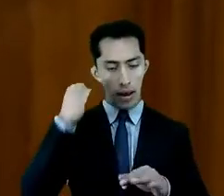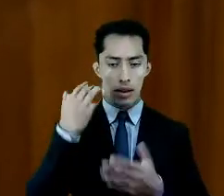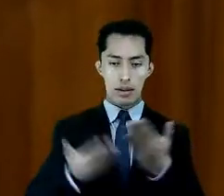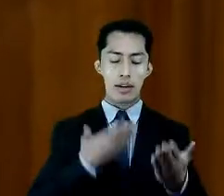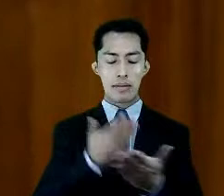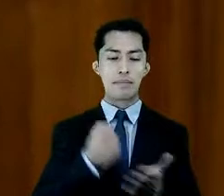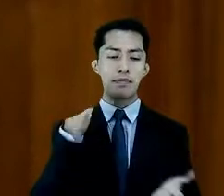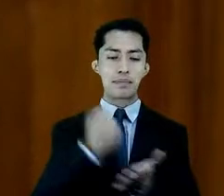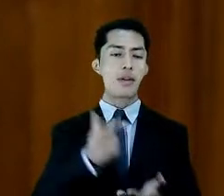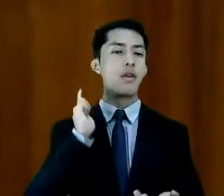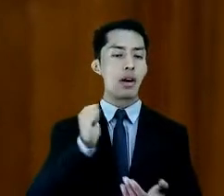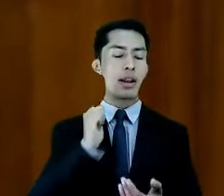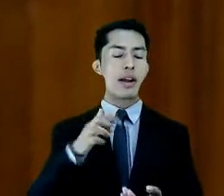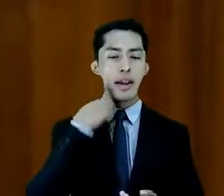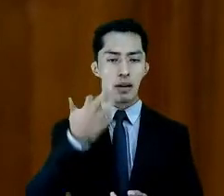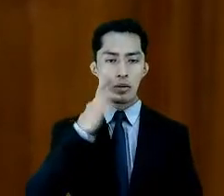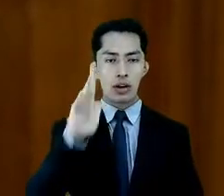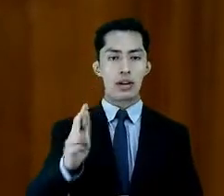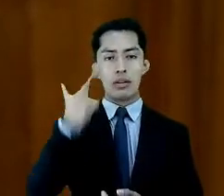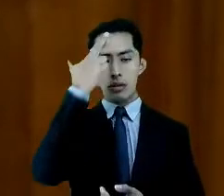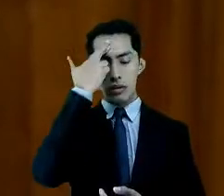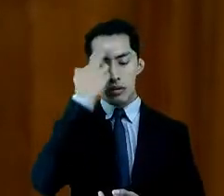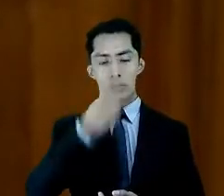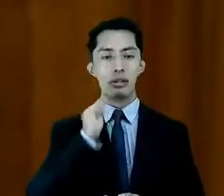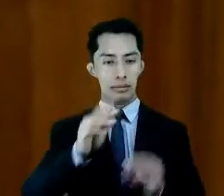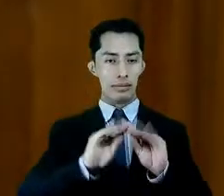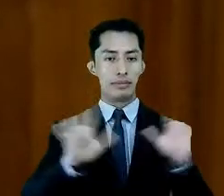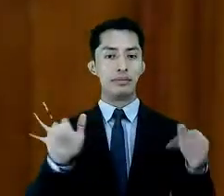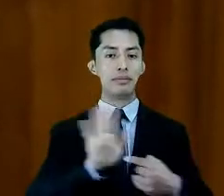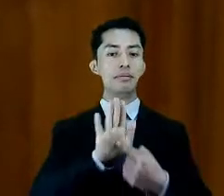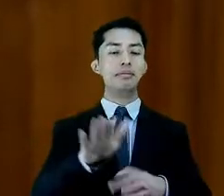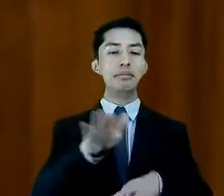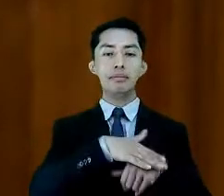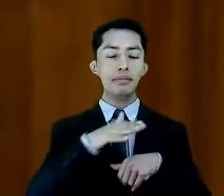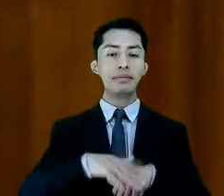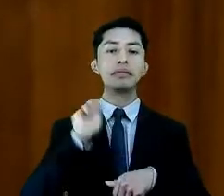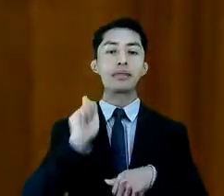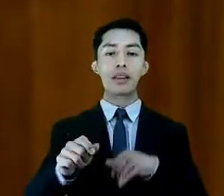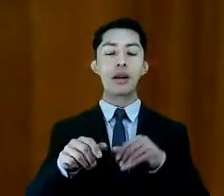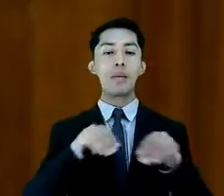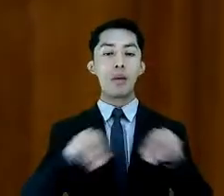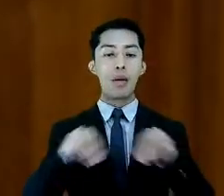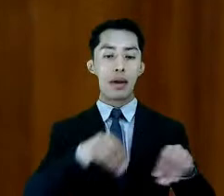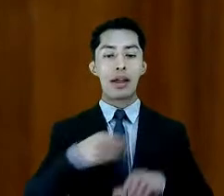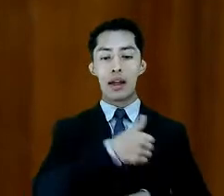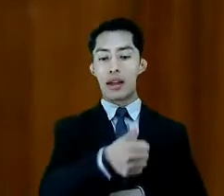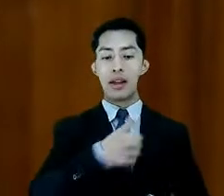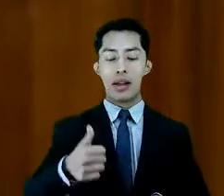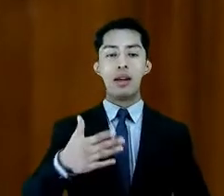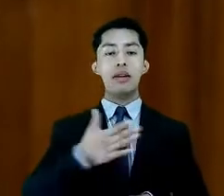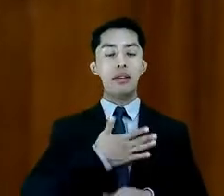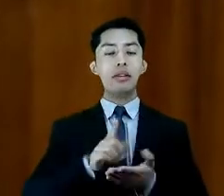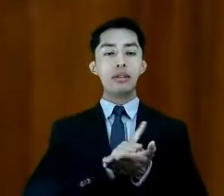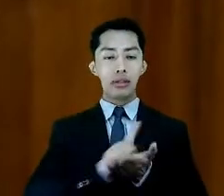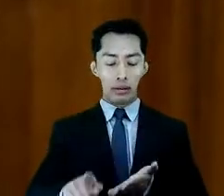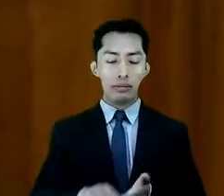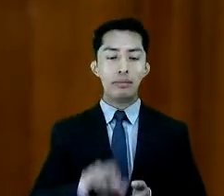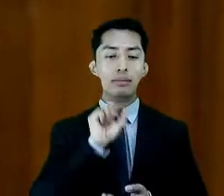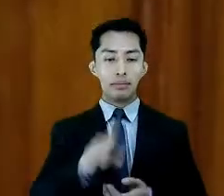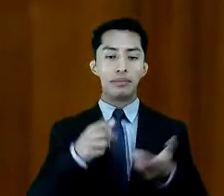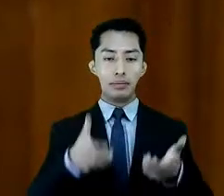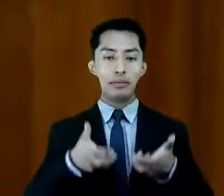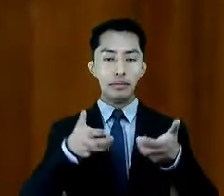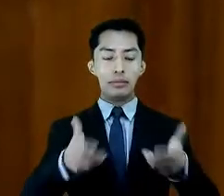con la que queremos recordar y dejar en claro que la movilidad es nuestro derecho y que las